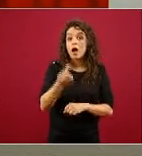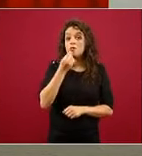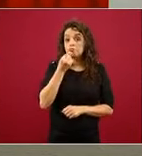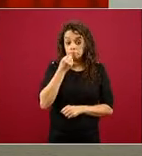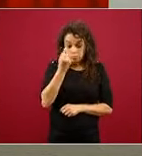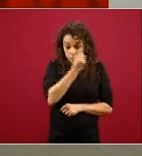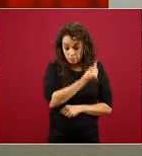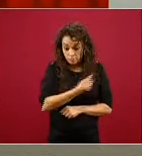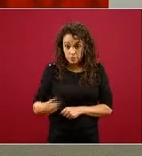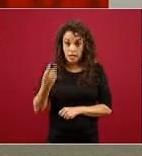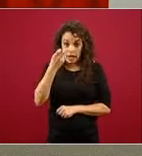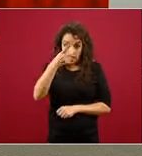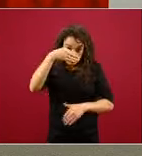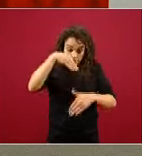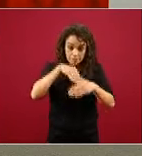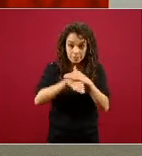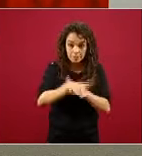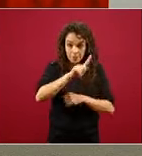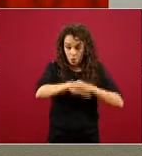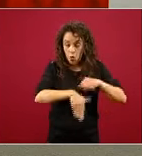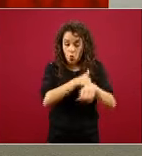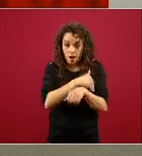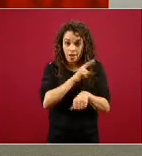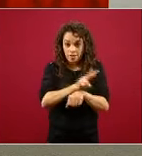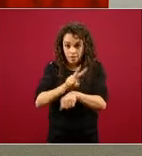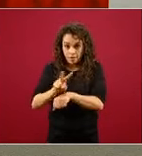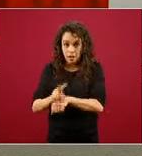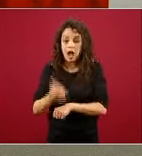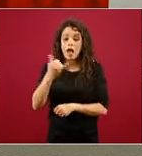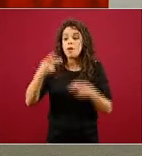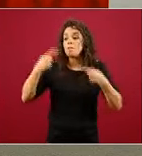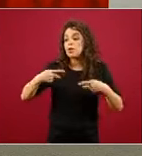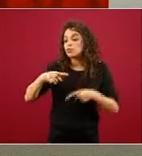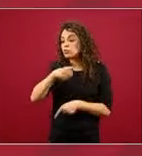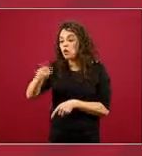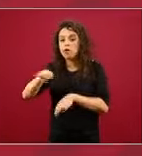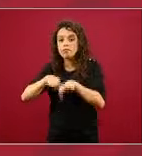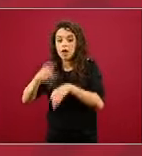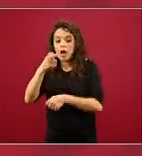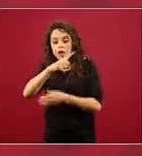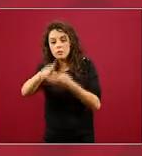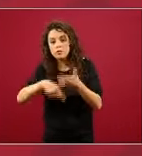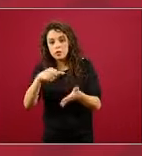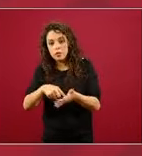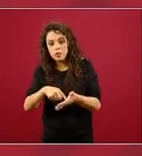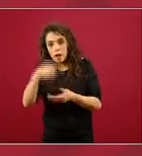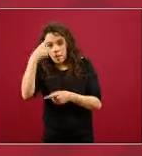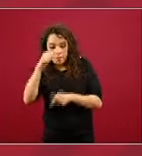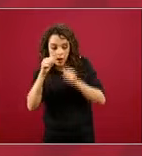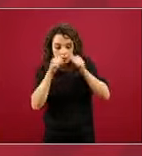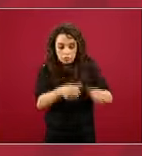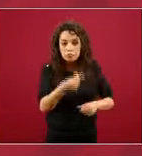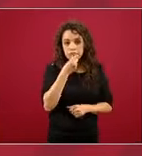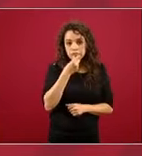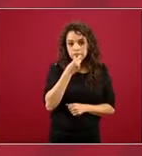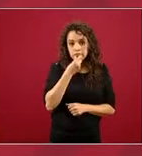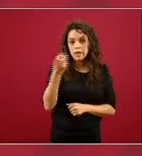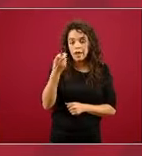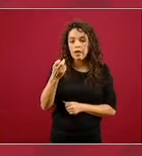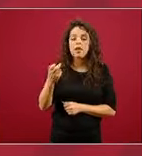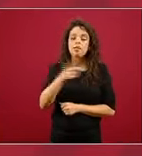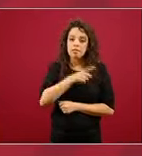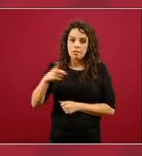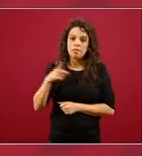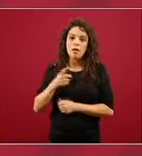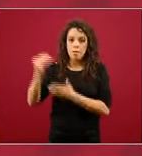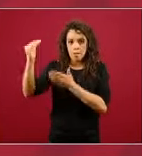están, así como al personal que labora en el día a día atendiéndolos, poder evitar contagios que luego estos lógicamente puedan